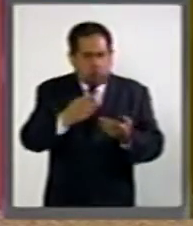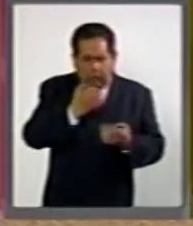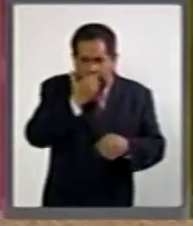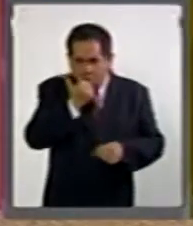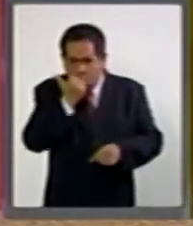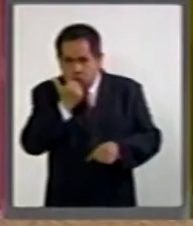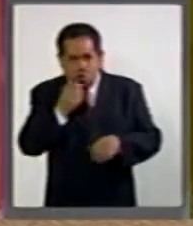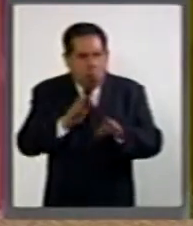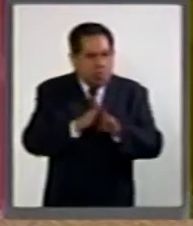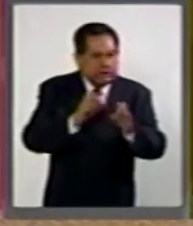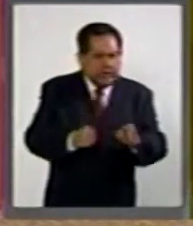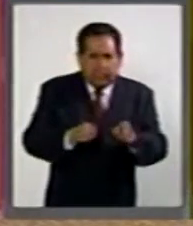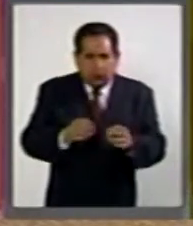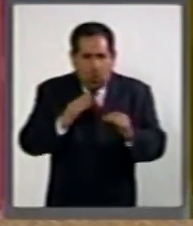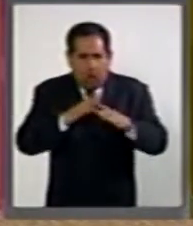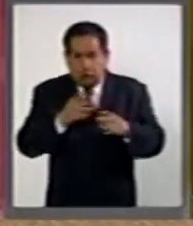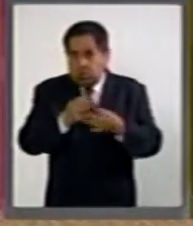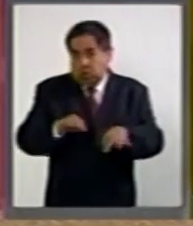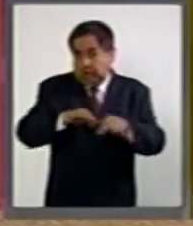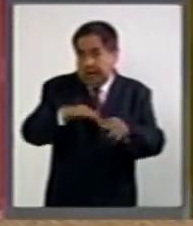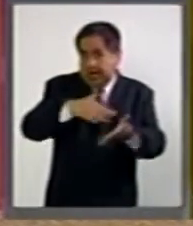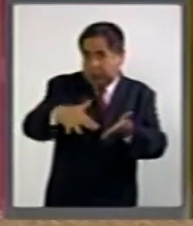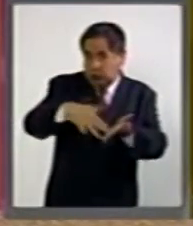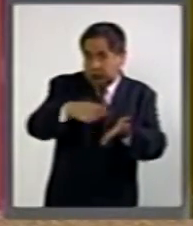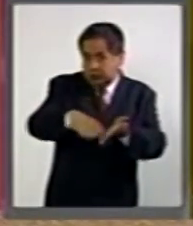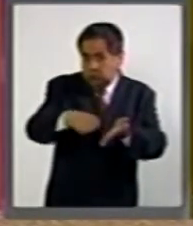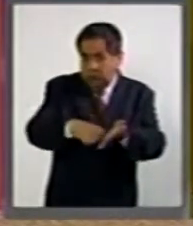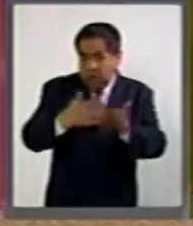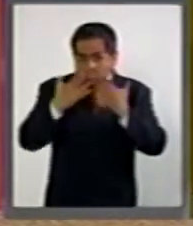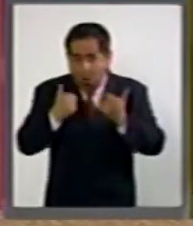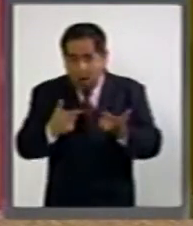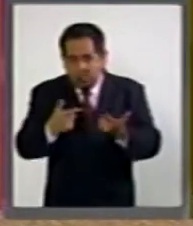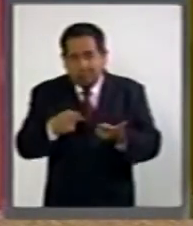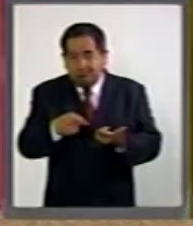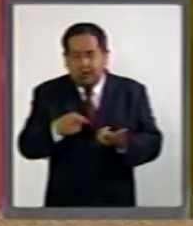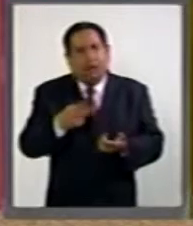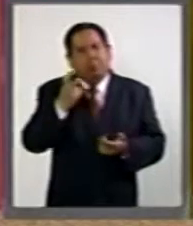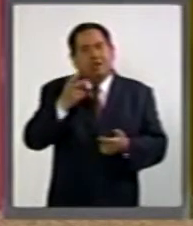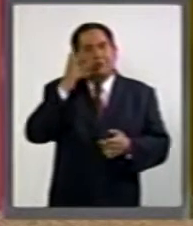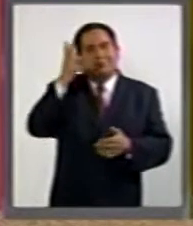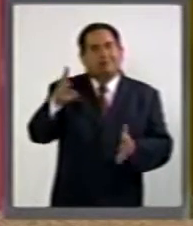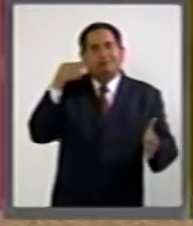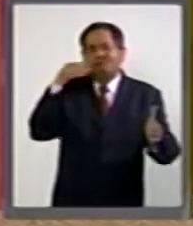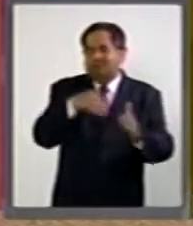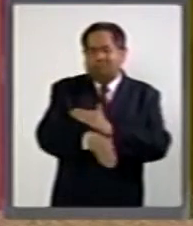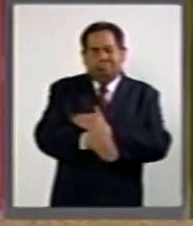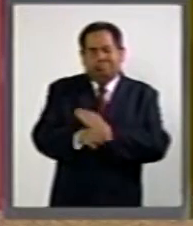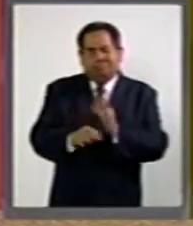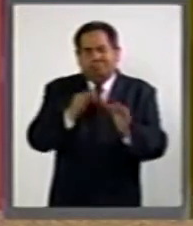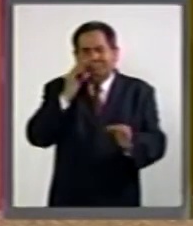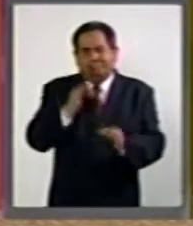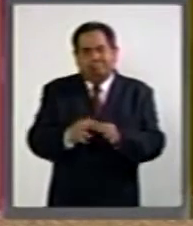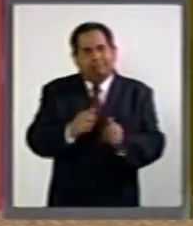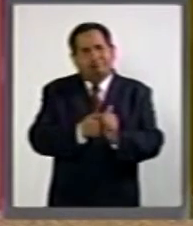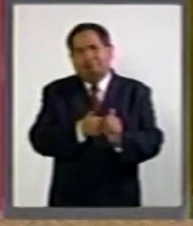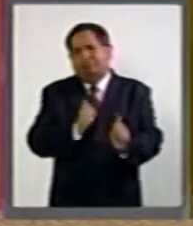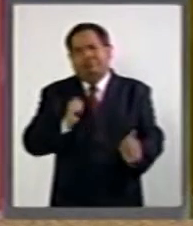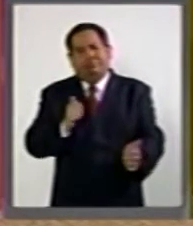en estos temas tan importantes como la escritura y la lectura, bueno, pues está condenado al atraso.